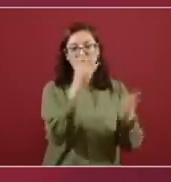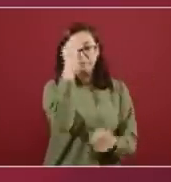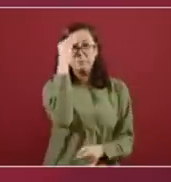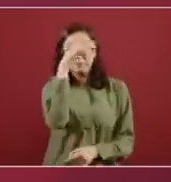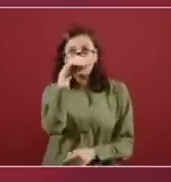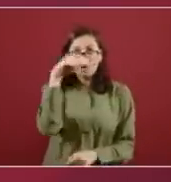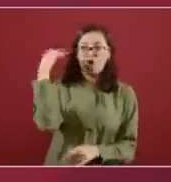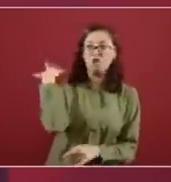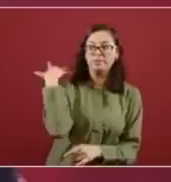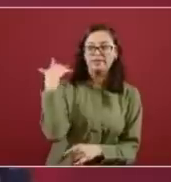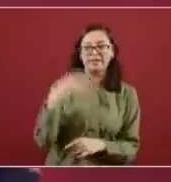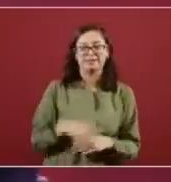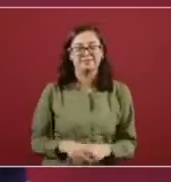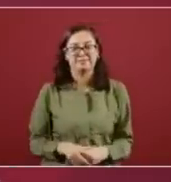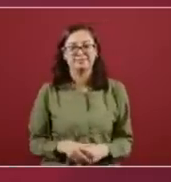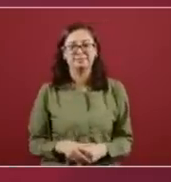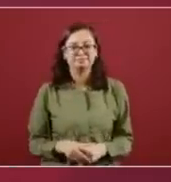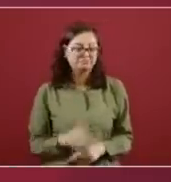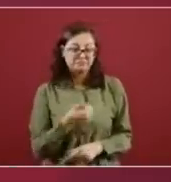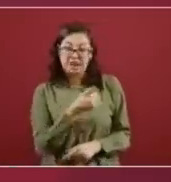y yo creo que